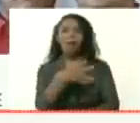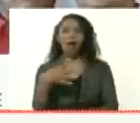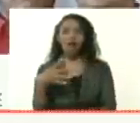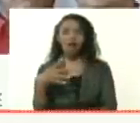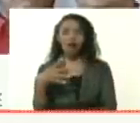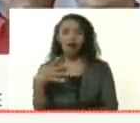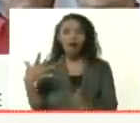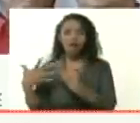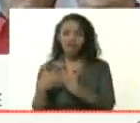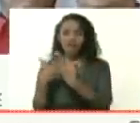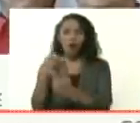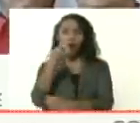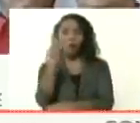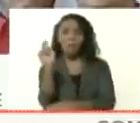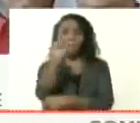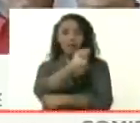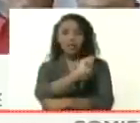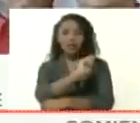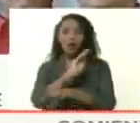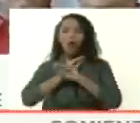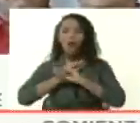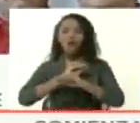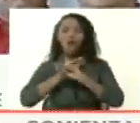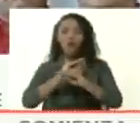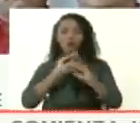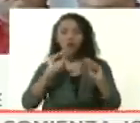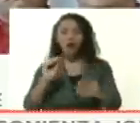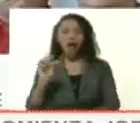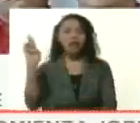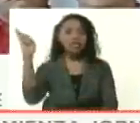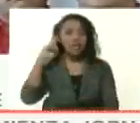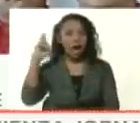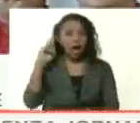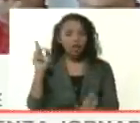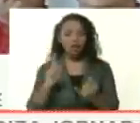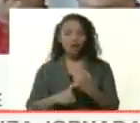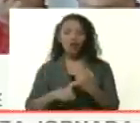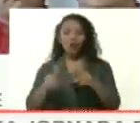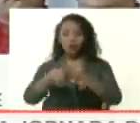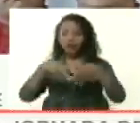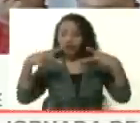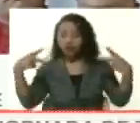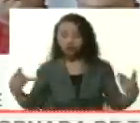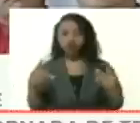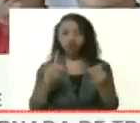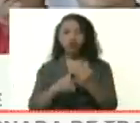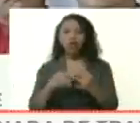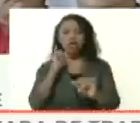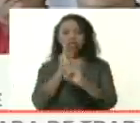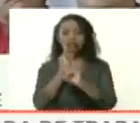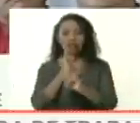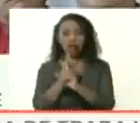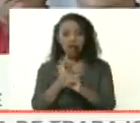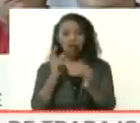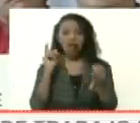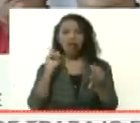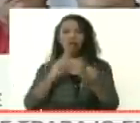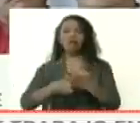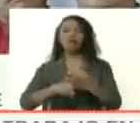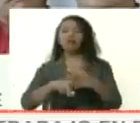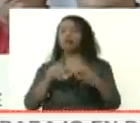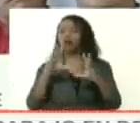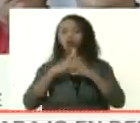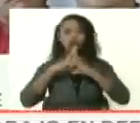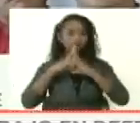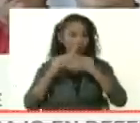Juanito Alimaña convocando por radio, por prensa, por redes sociales, por todos